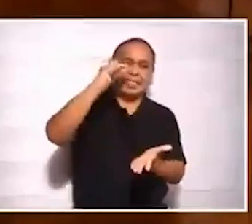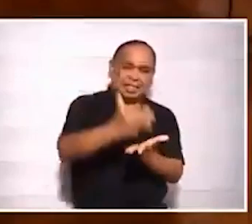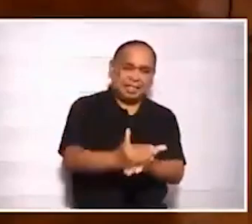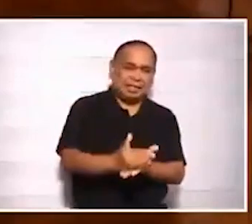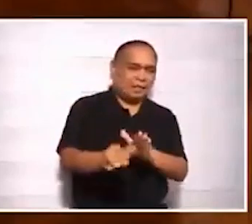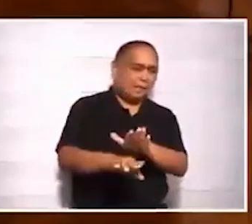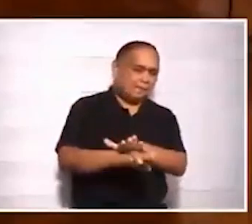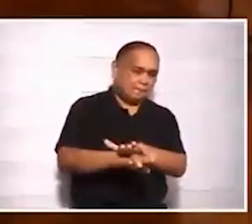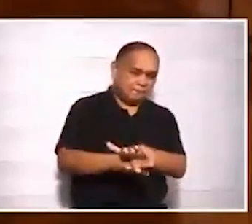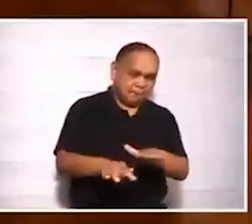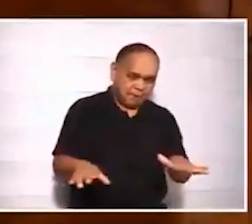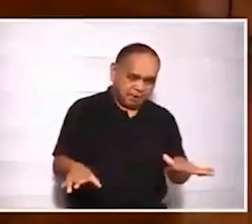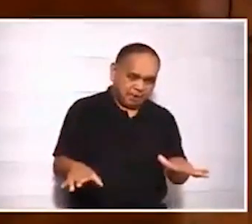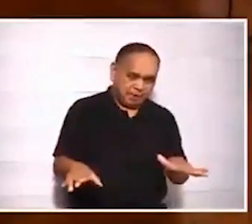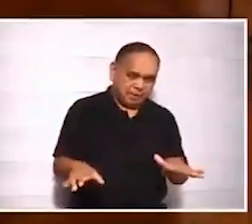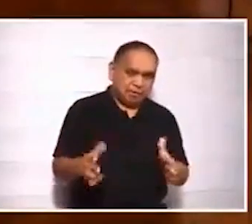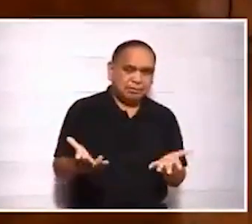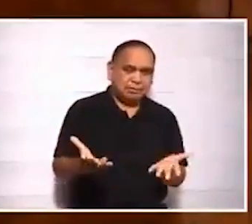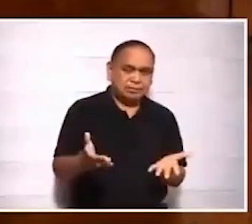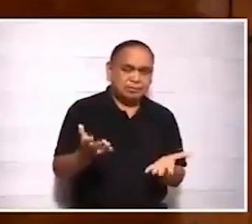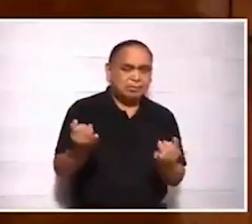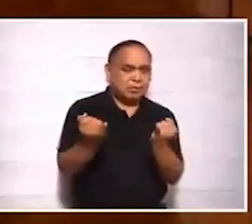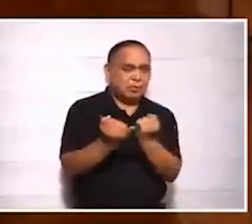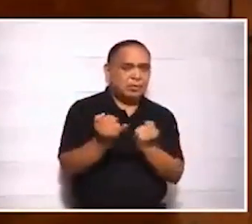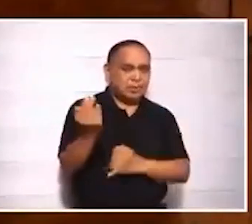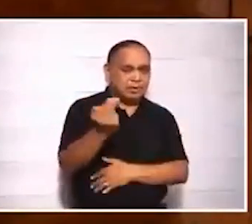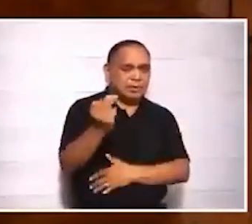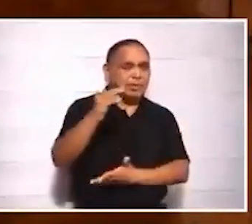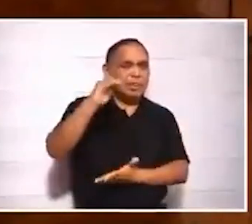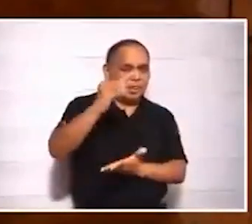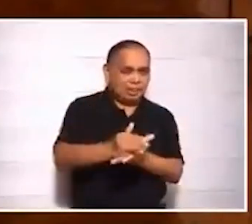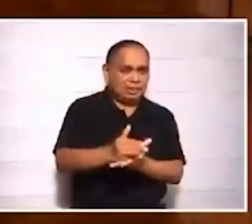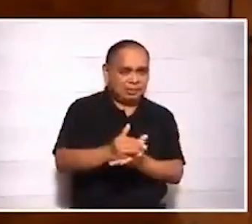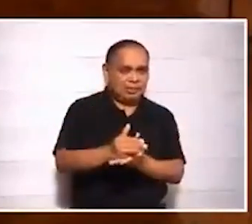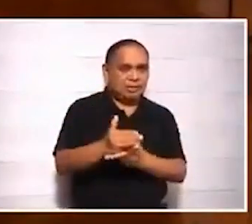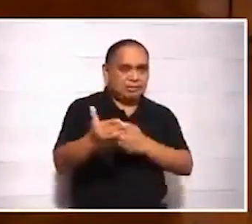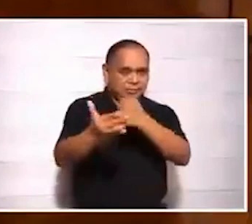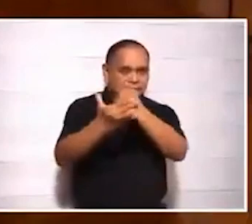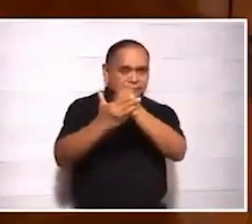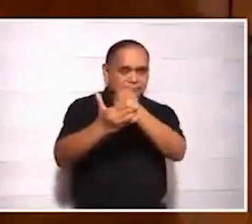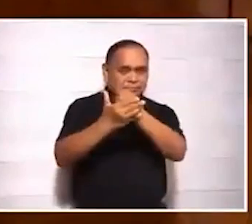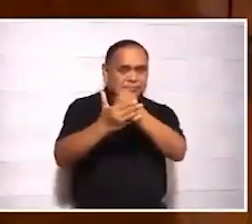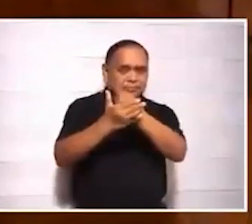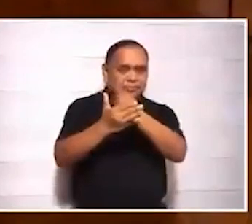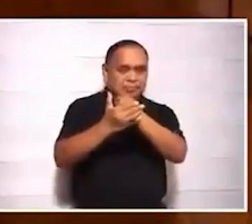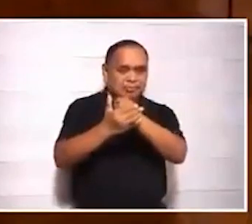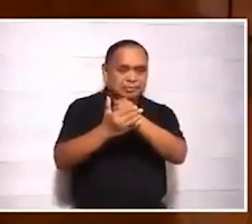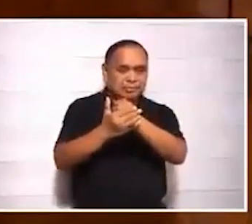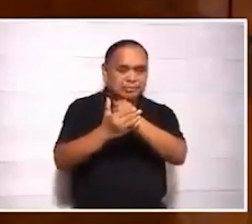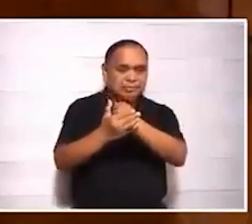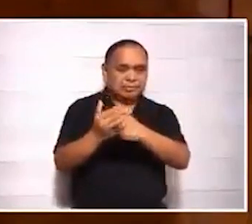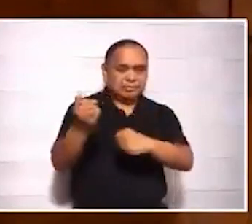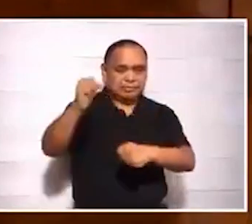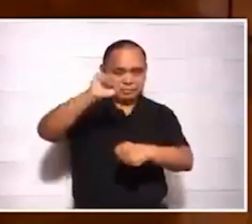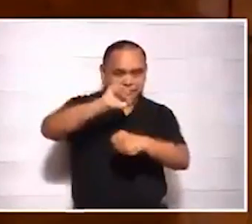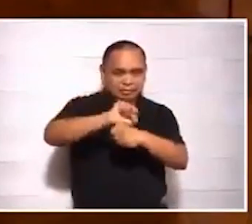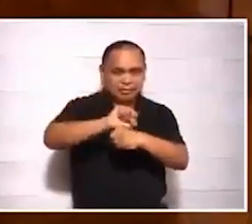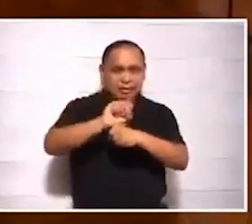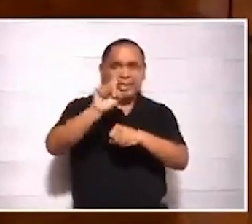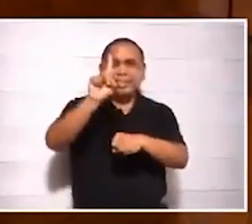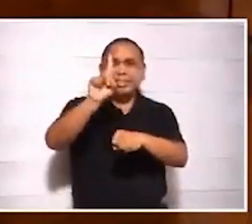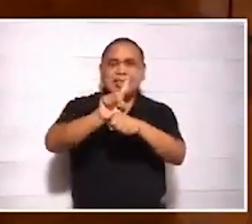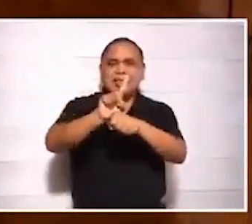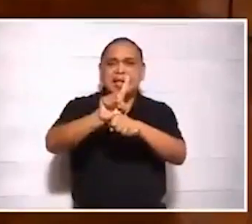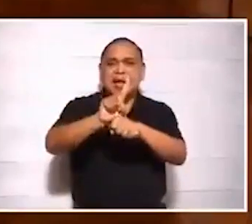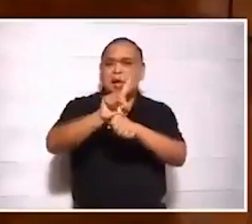porque tiene que haber también un límite no Entonces yo creo que ya la próxima semana diremos Cuál es el último que recibimos al